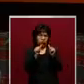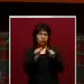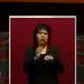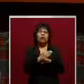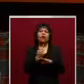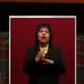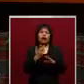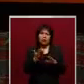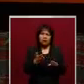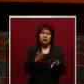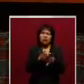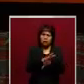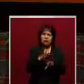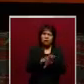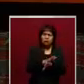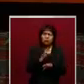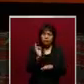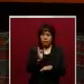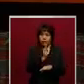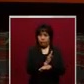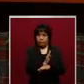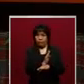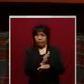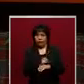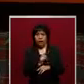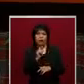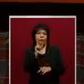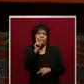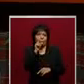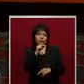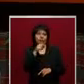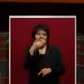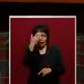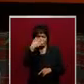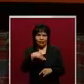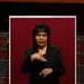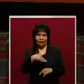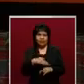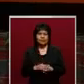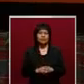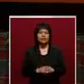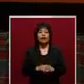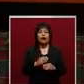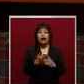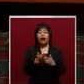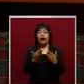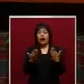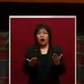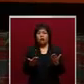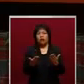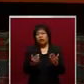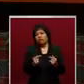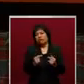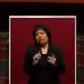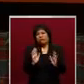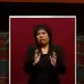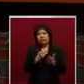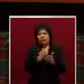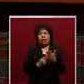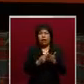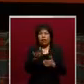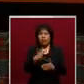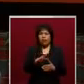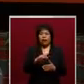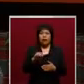si existe alguna modificación de fecha, el día de mañana la conocemos. Hasta este momento se encuentra programado 10